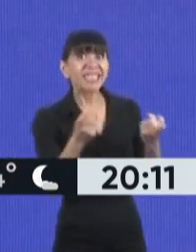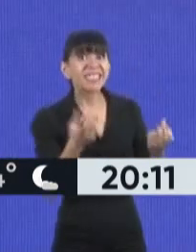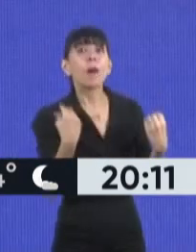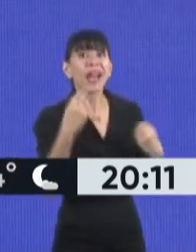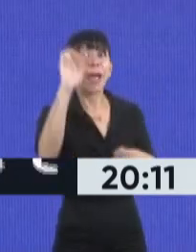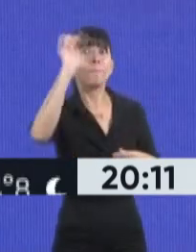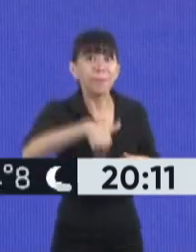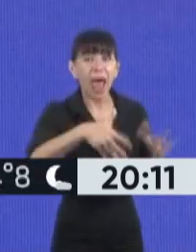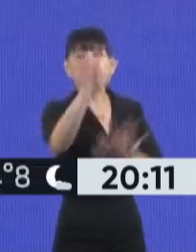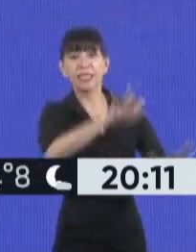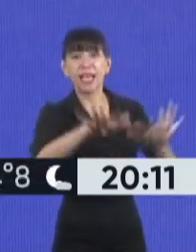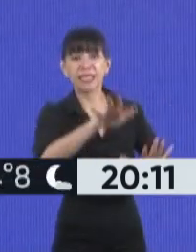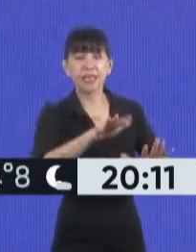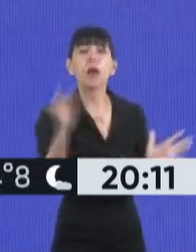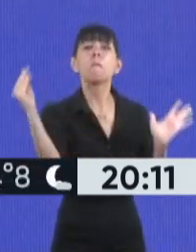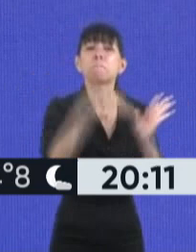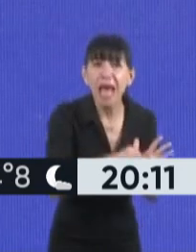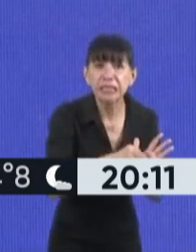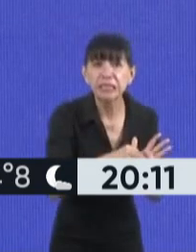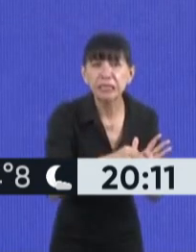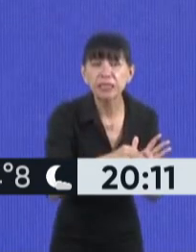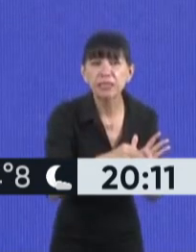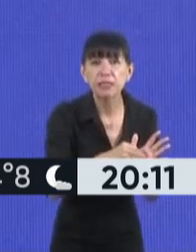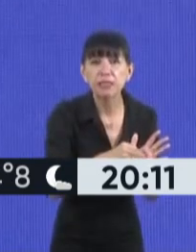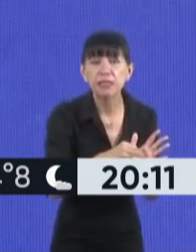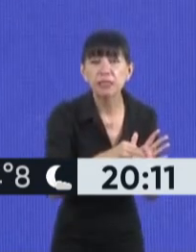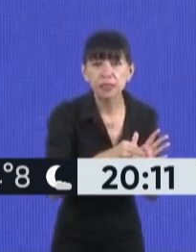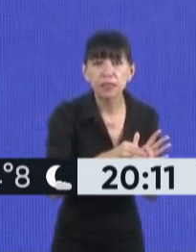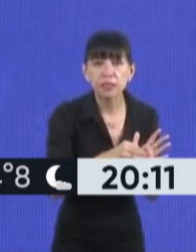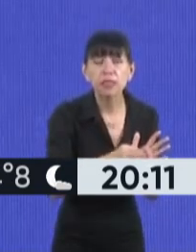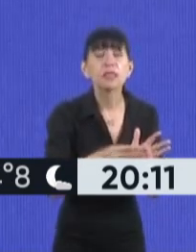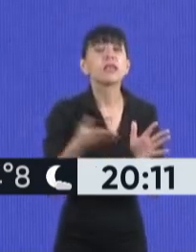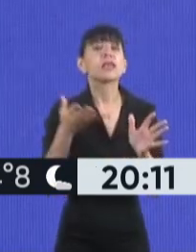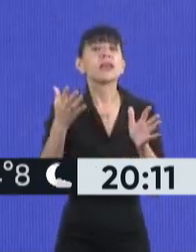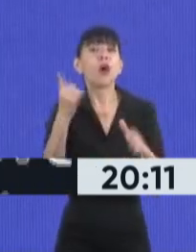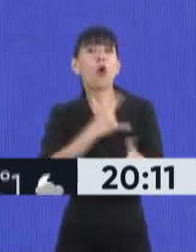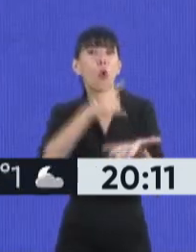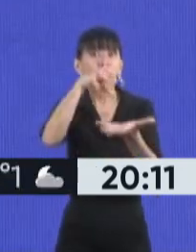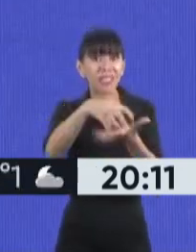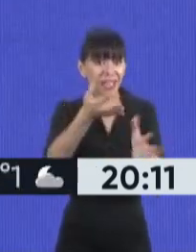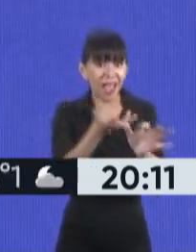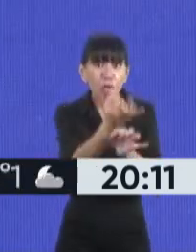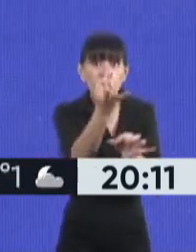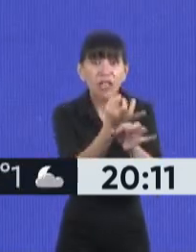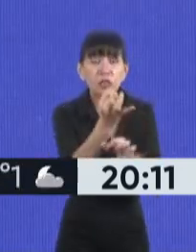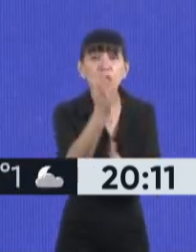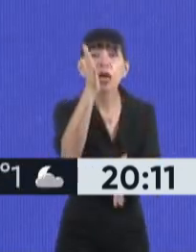Y además hizo que la educación universitaria sea 100% gratuita.